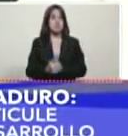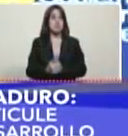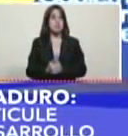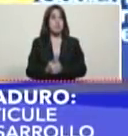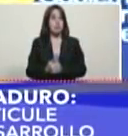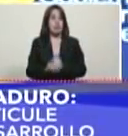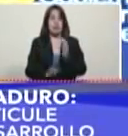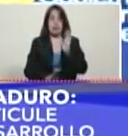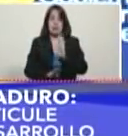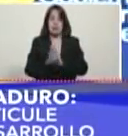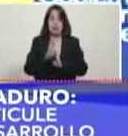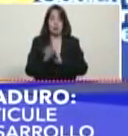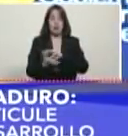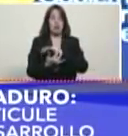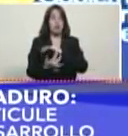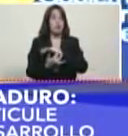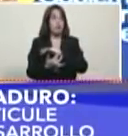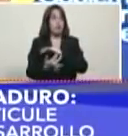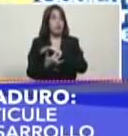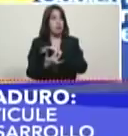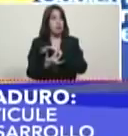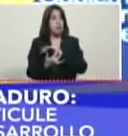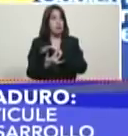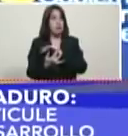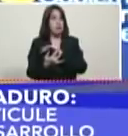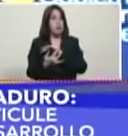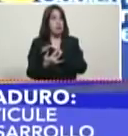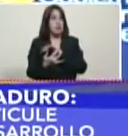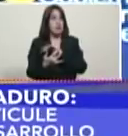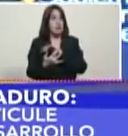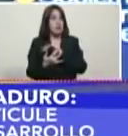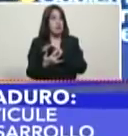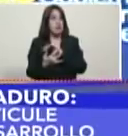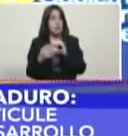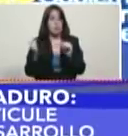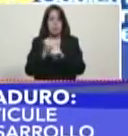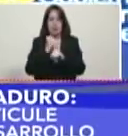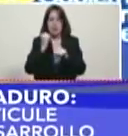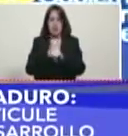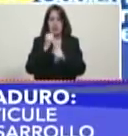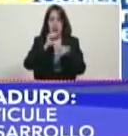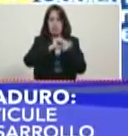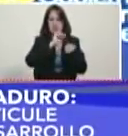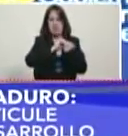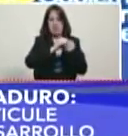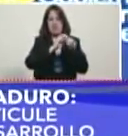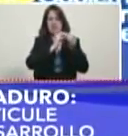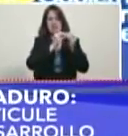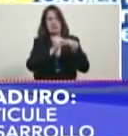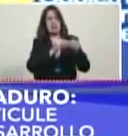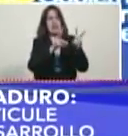el desarrollo de las tecnologías para la explotación de los minerales raros llamados así el coltán,